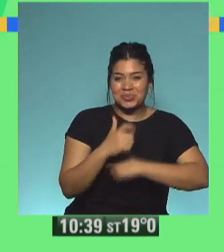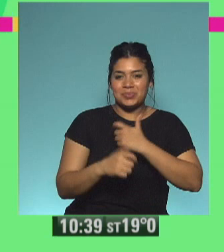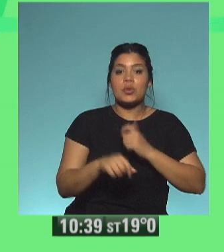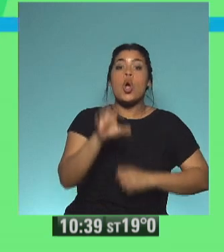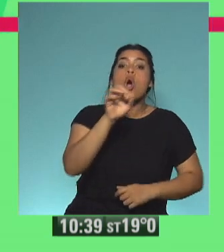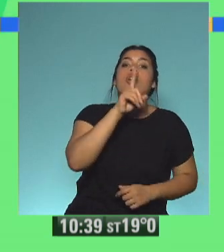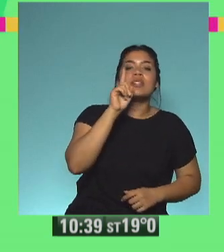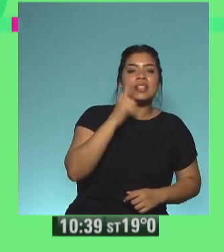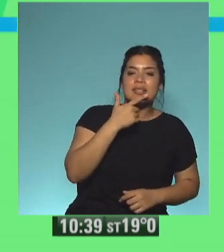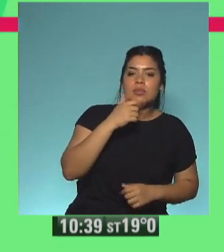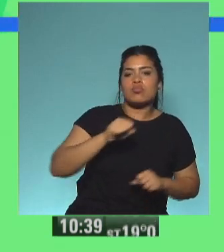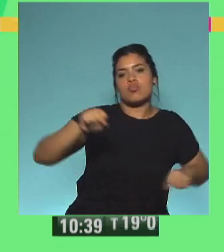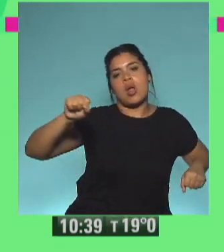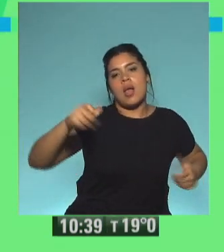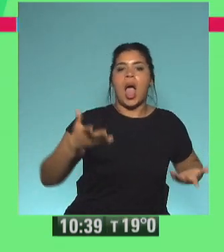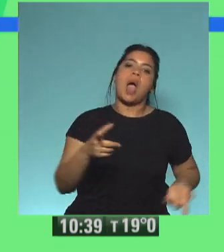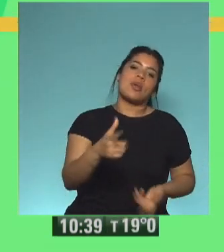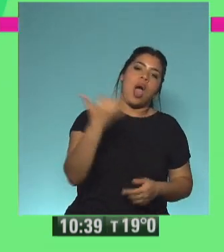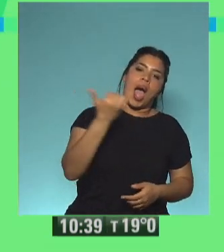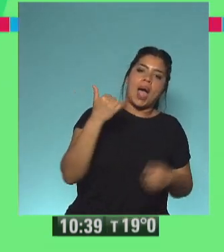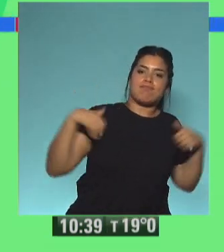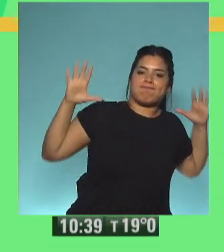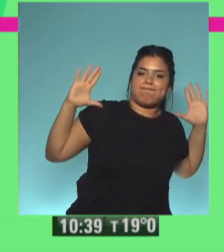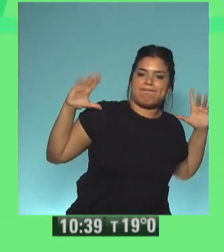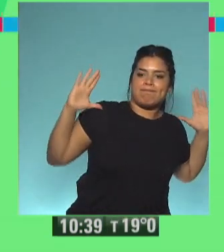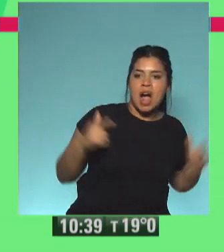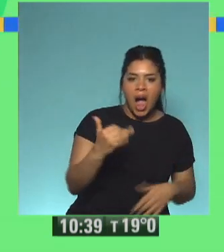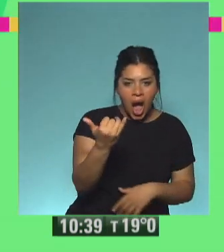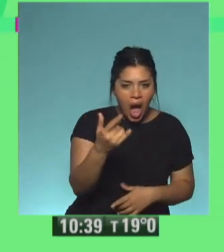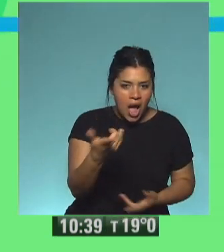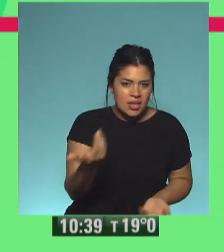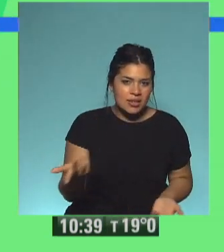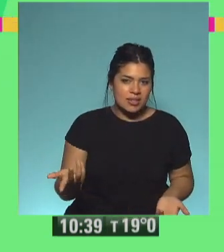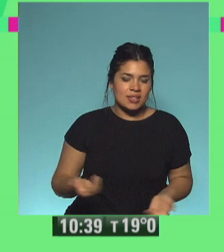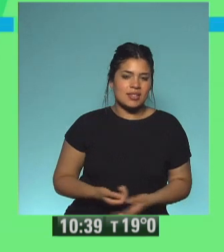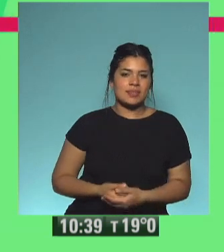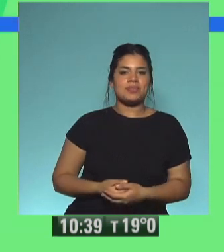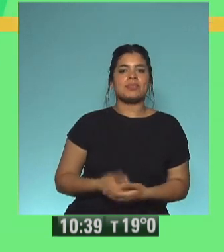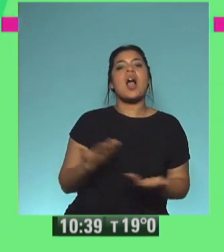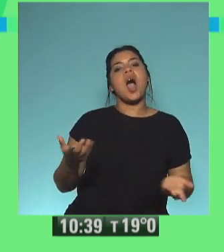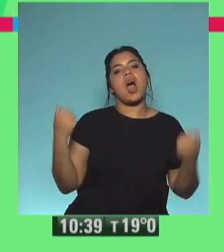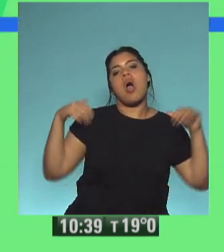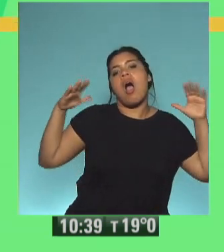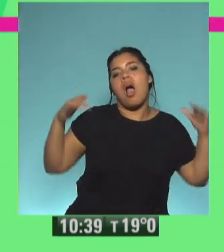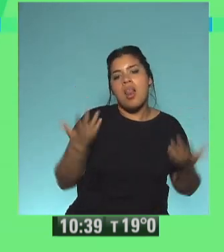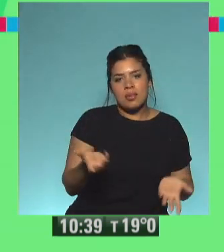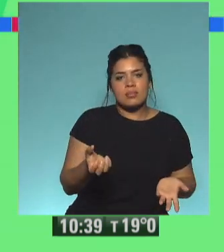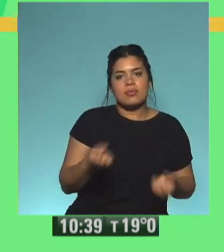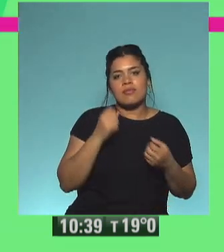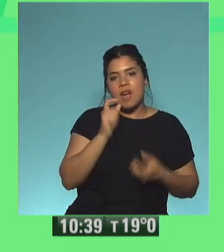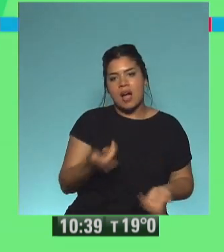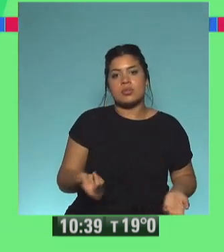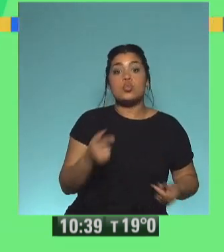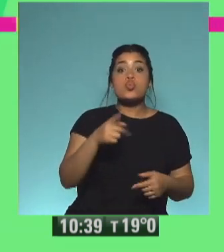Otis volando directamente. Ah, pero Otis tiene alas. Ah, bueno. Otis tiene alas. Así sí. Claro, con alas es más fácil. ¡Eh, pero... Nico